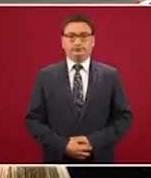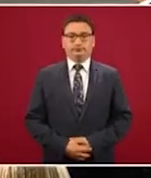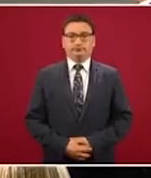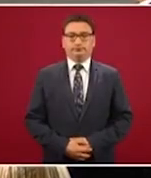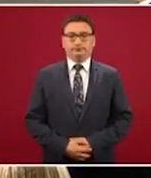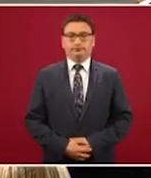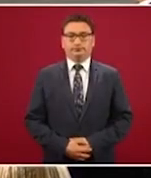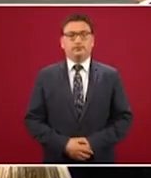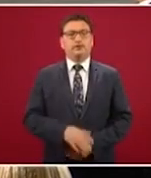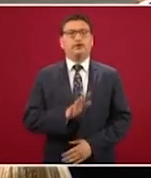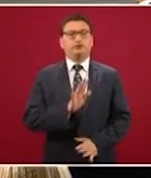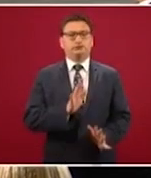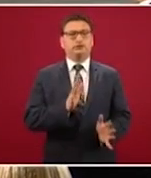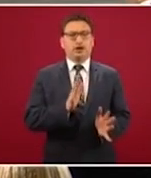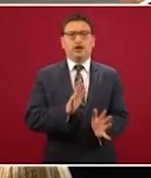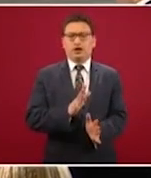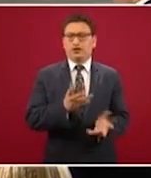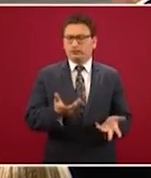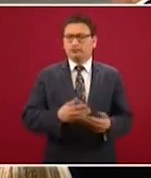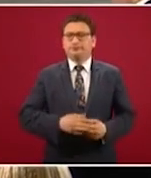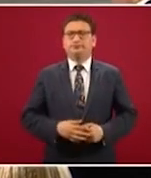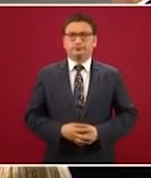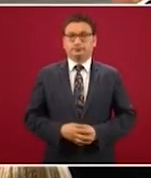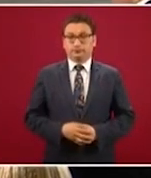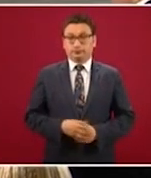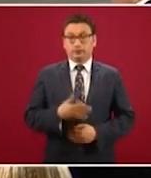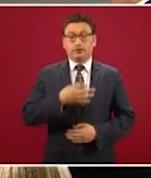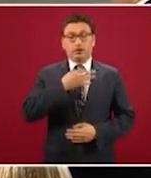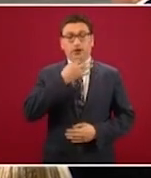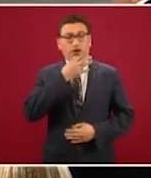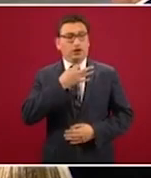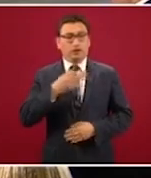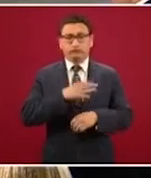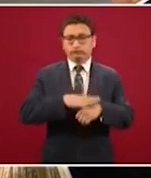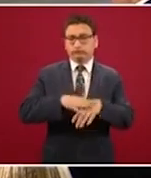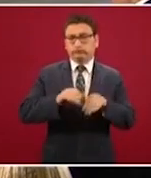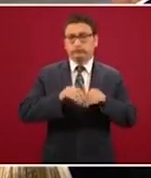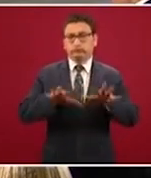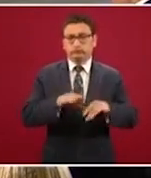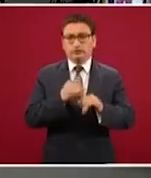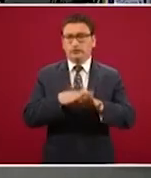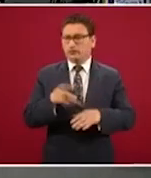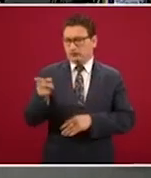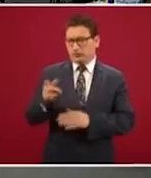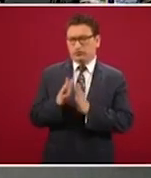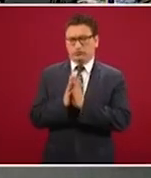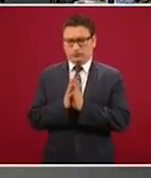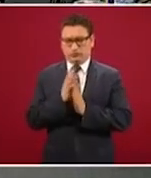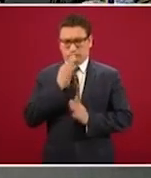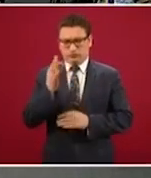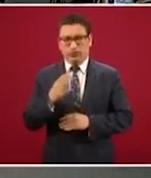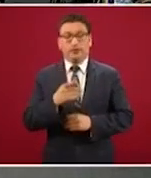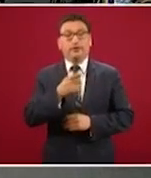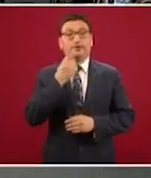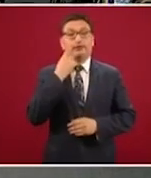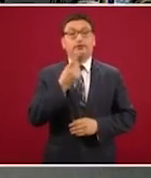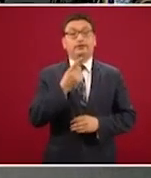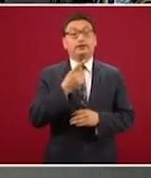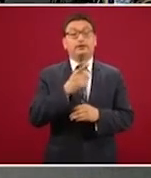Gracias. Ya se tiene un boletín, ¿por qué no informas? Y vamos